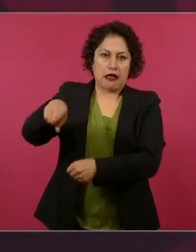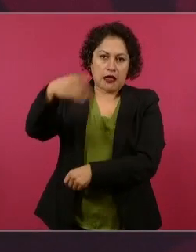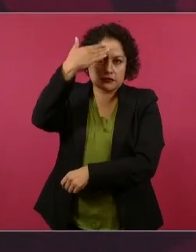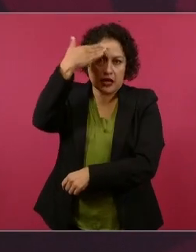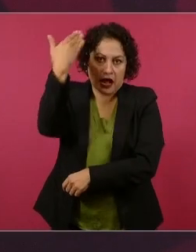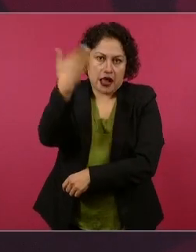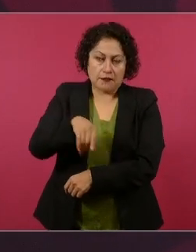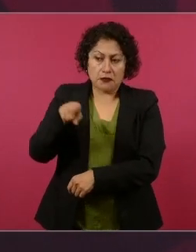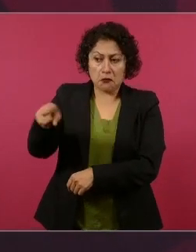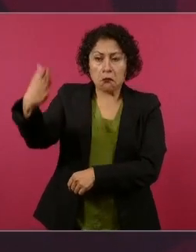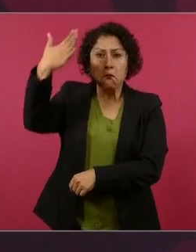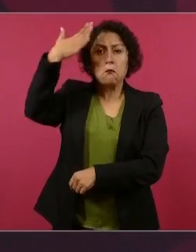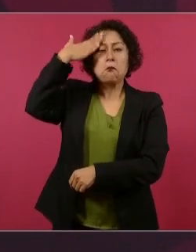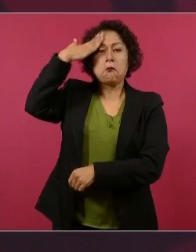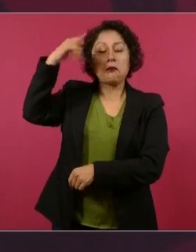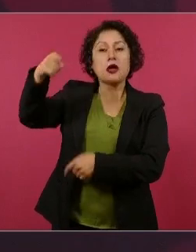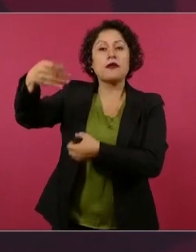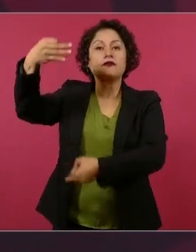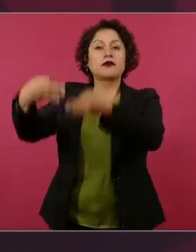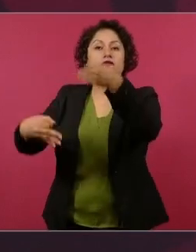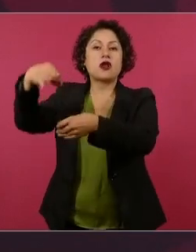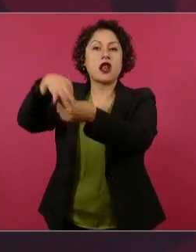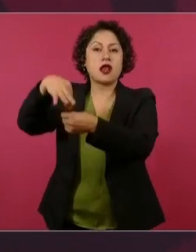instancia el Tribunal Electoral